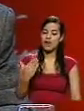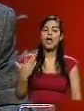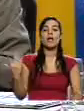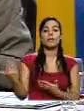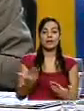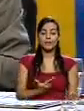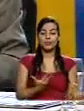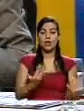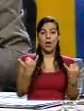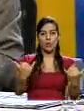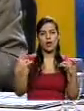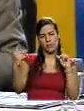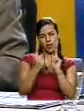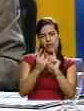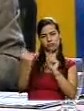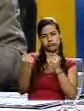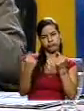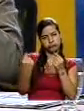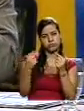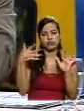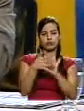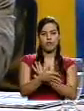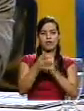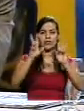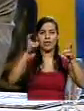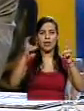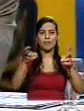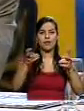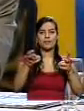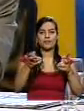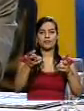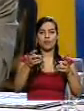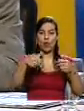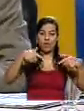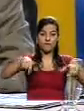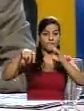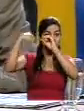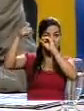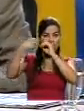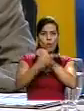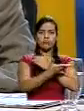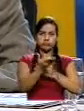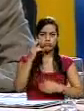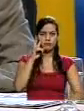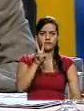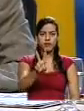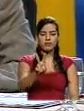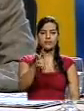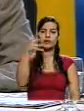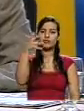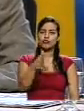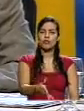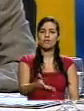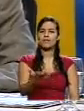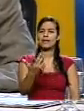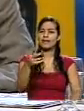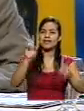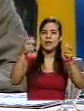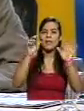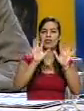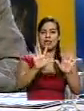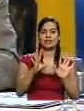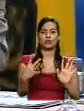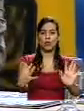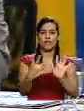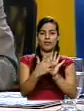un poco con Manuel ahora, el comentario de que hubo una introducción con el micro, ¿no? Sobre la fecha,